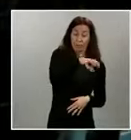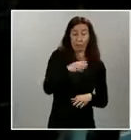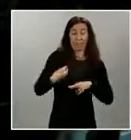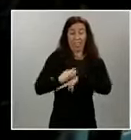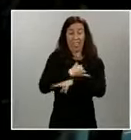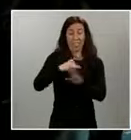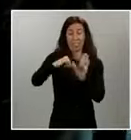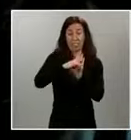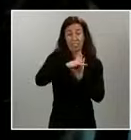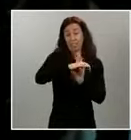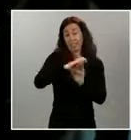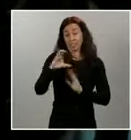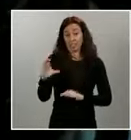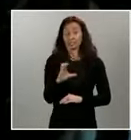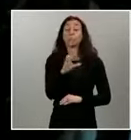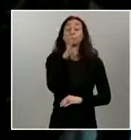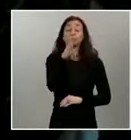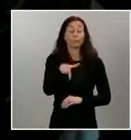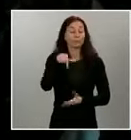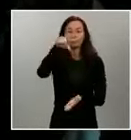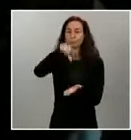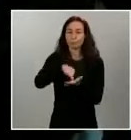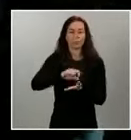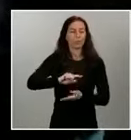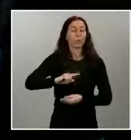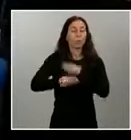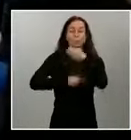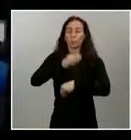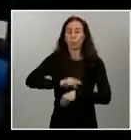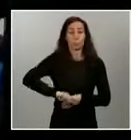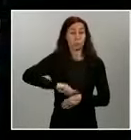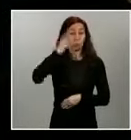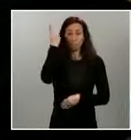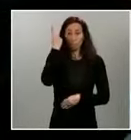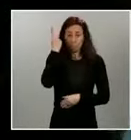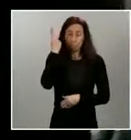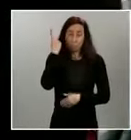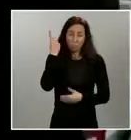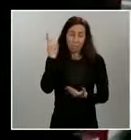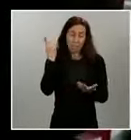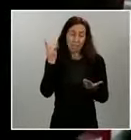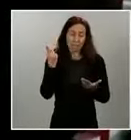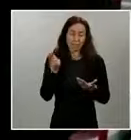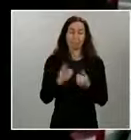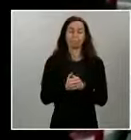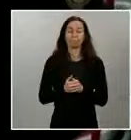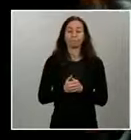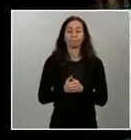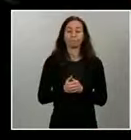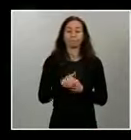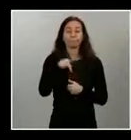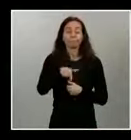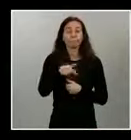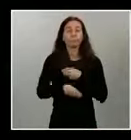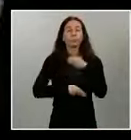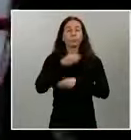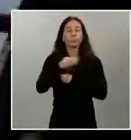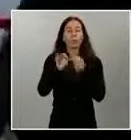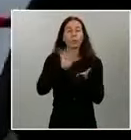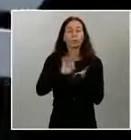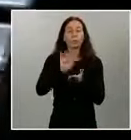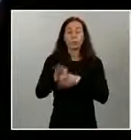más usuarios tiene, que es el núcleo de cercanías, quiero decir, que más usuarios tiene, han utilizado estos servicios hasta las 9 de la mañana